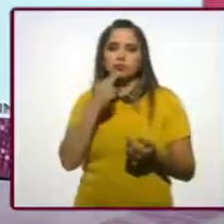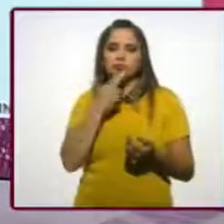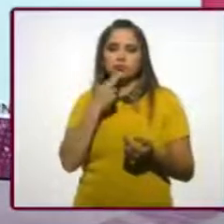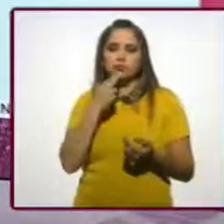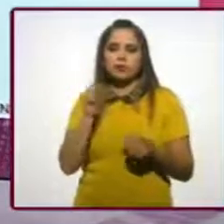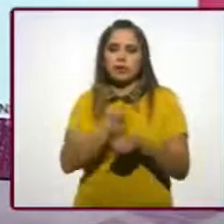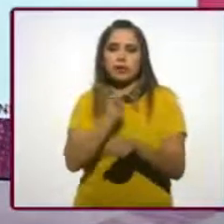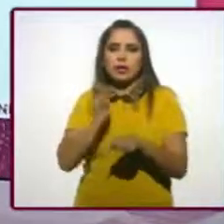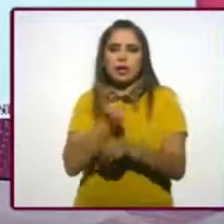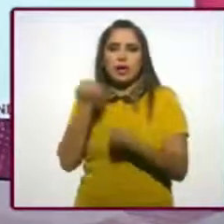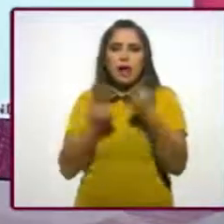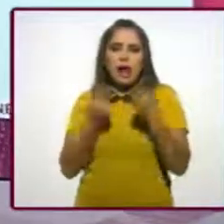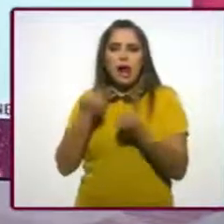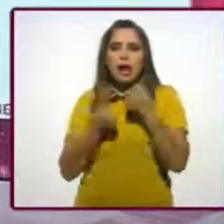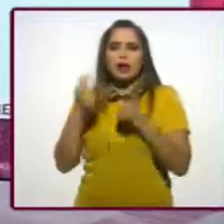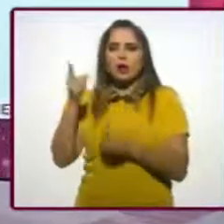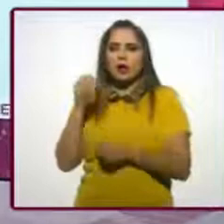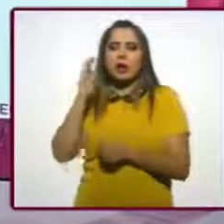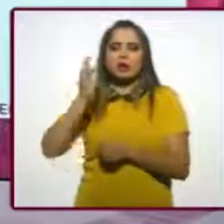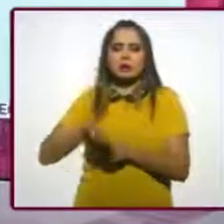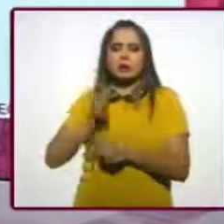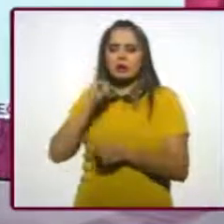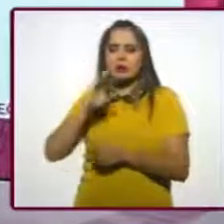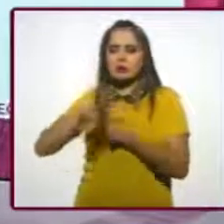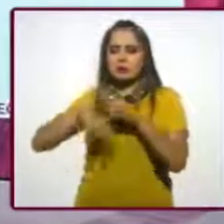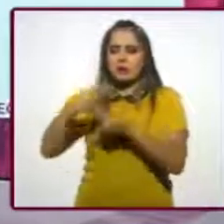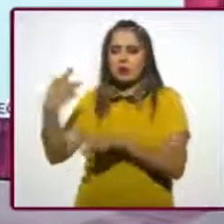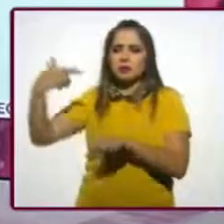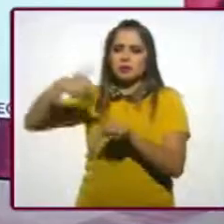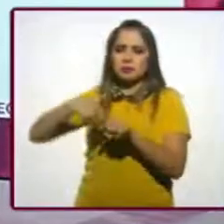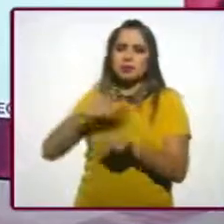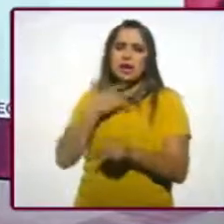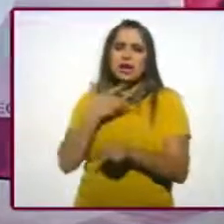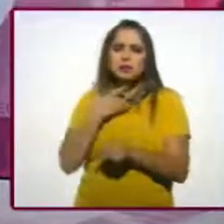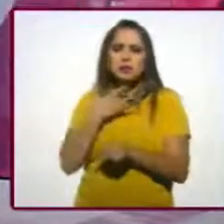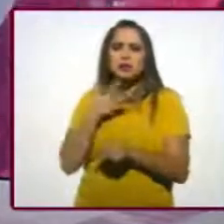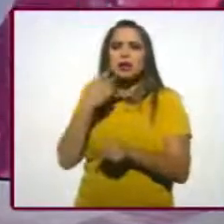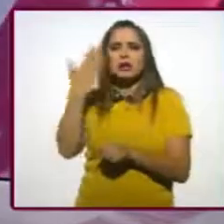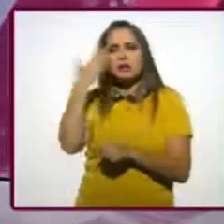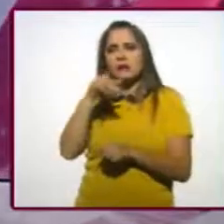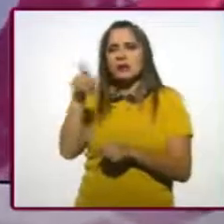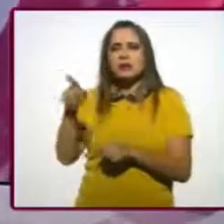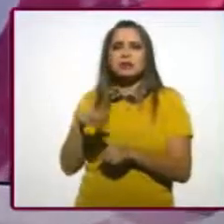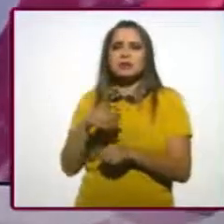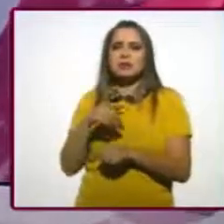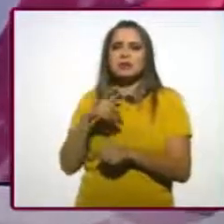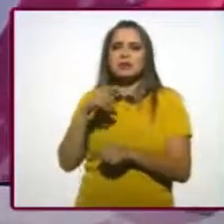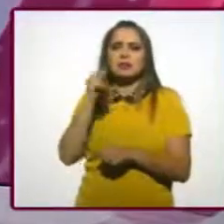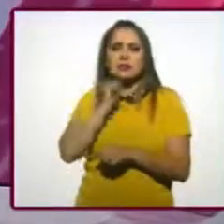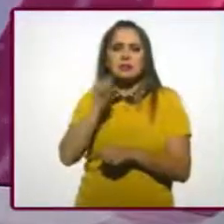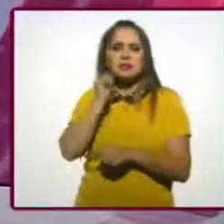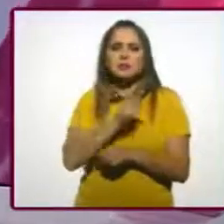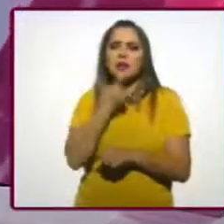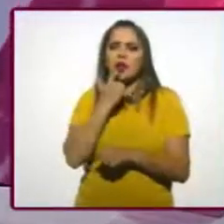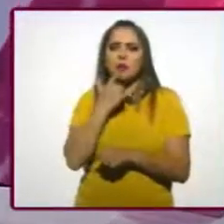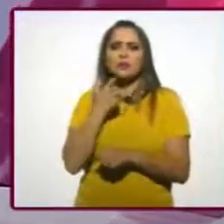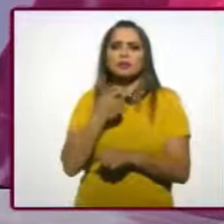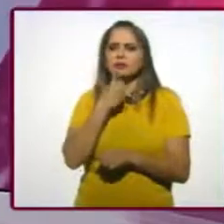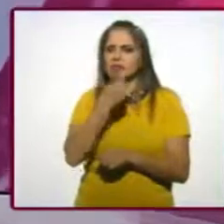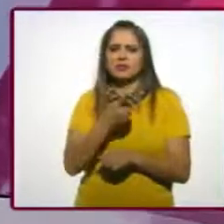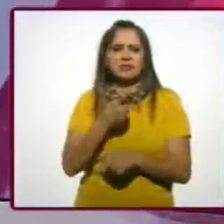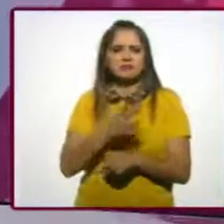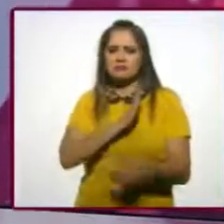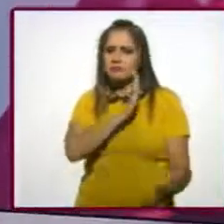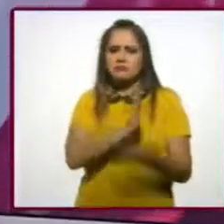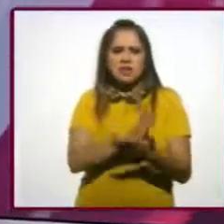para dar credibilidad a su argumento. Parte de la razón por la que se votó por él fue por lucha contra la corrupción, que es lo que está haciendo, y por el crimen, es